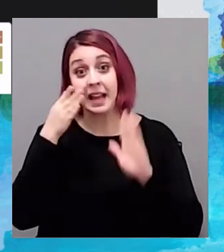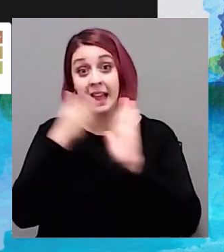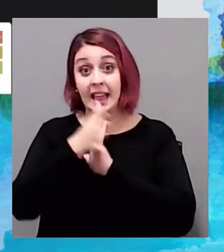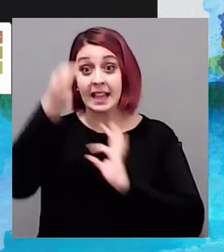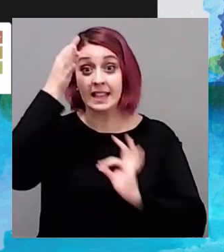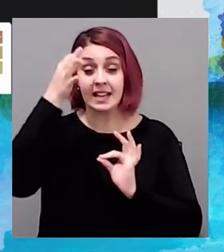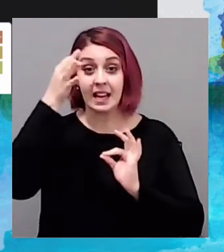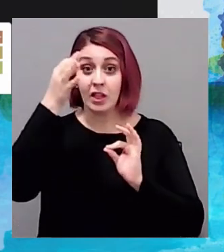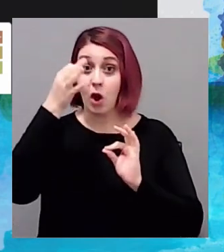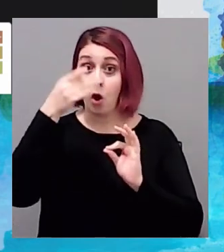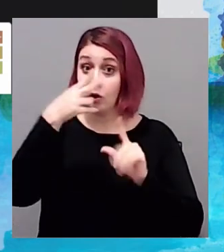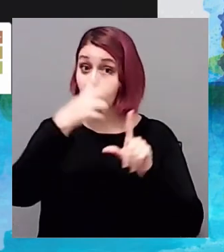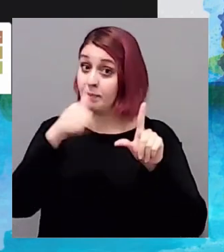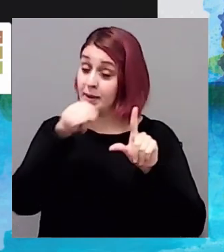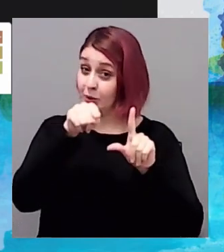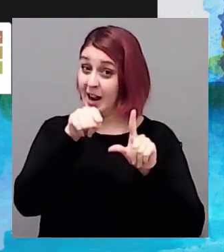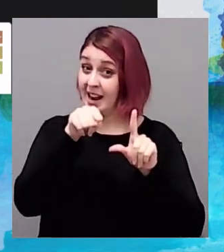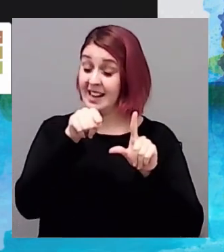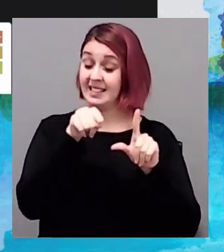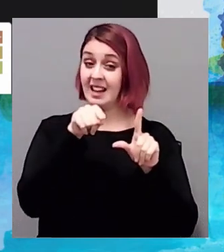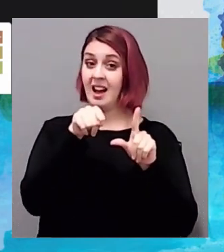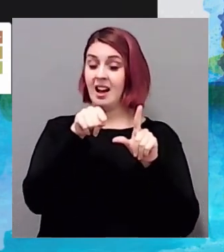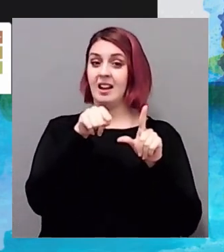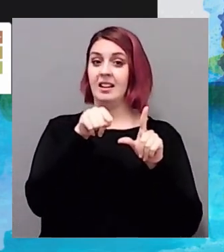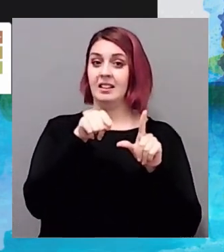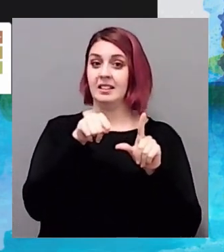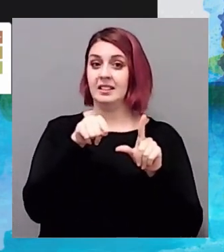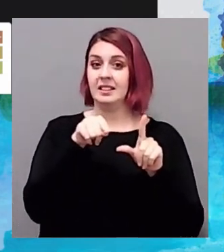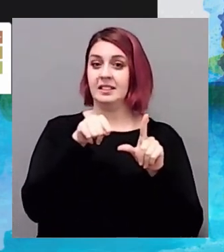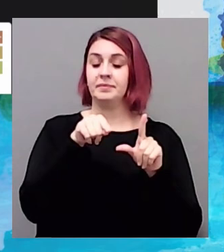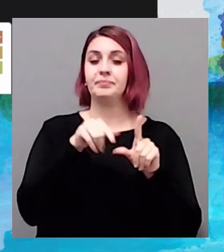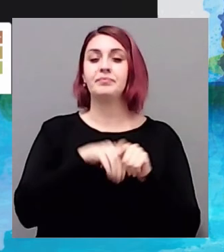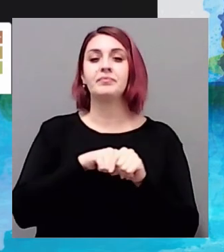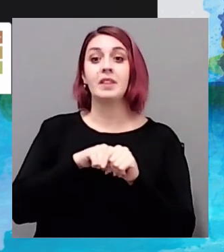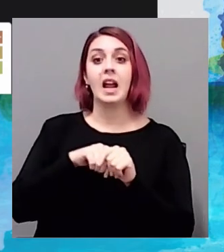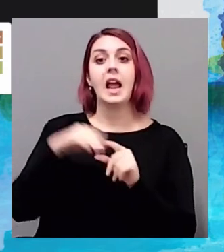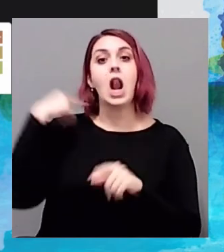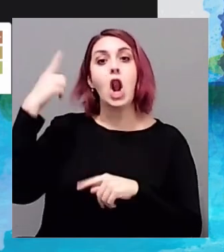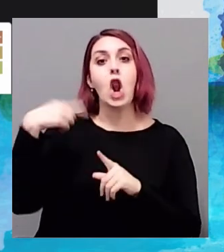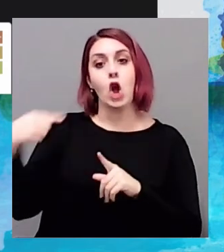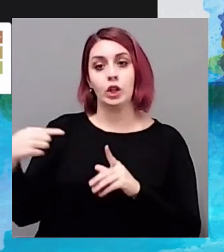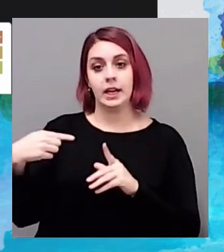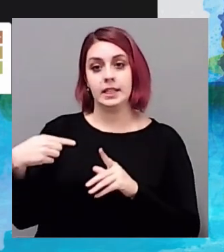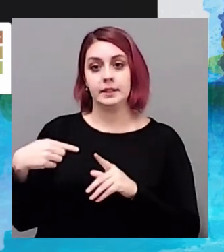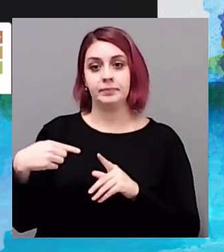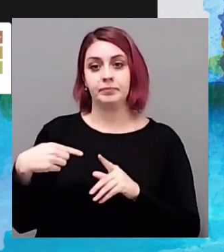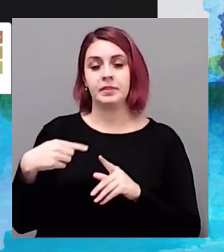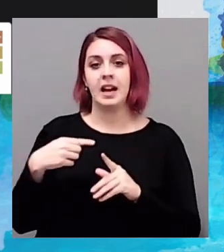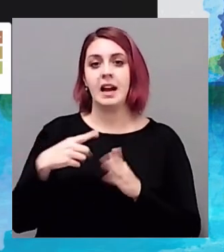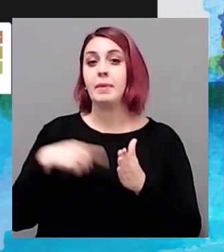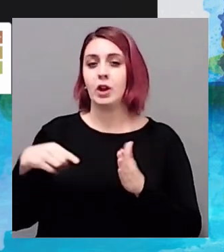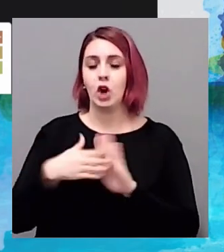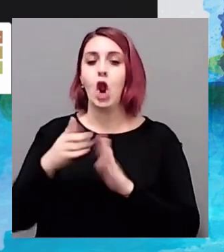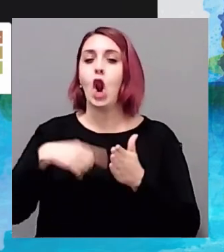obra de la Tate Modern en Londres, hacen hasta 4 analogías con esa